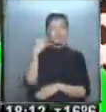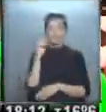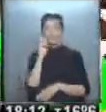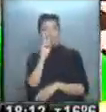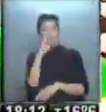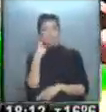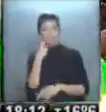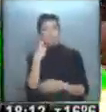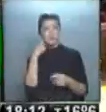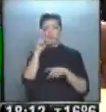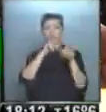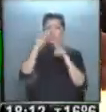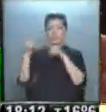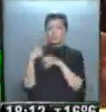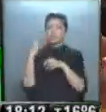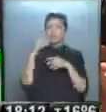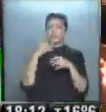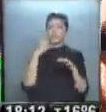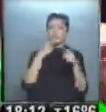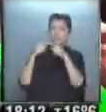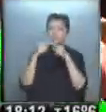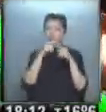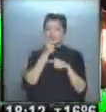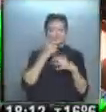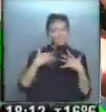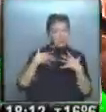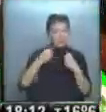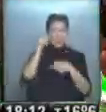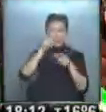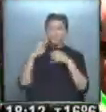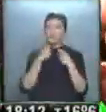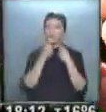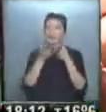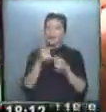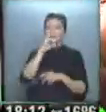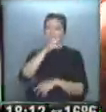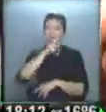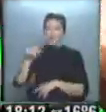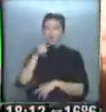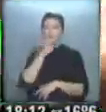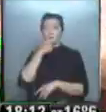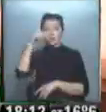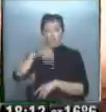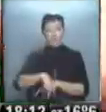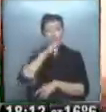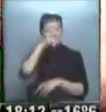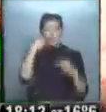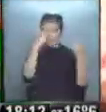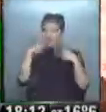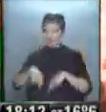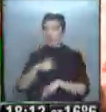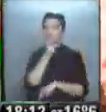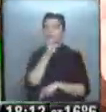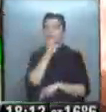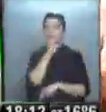hay gente que está discutiendo si le van a dar o no salud a millones de habitantes. Allá en Estados Unidos no pasa lo mismo que te pasa acá, que, por